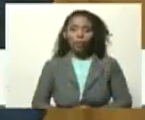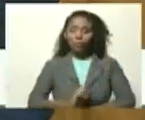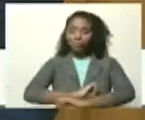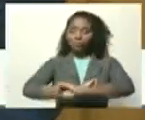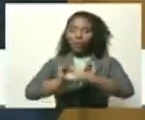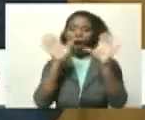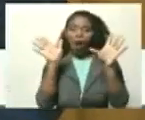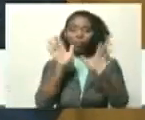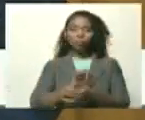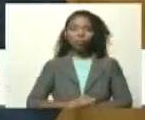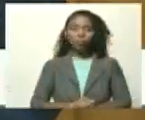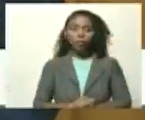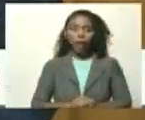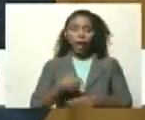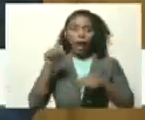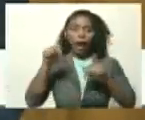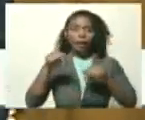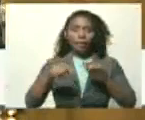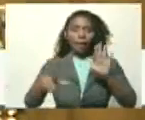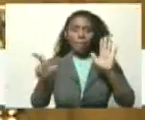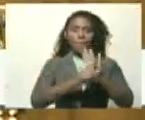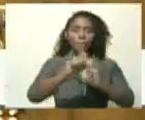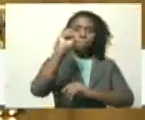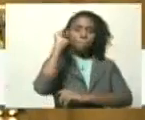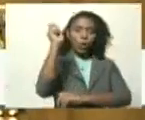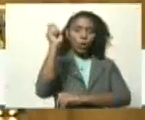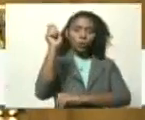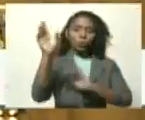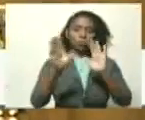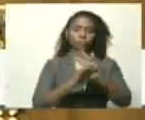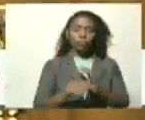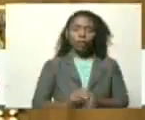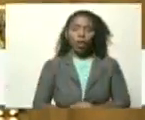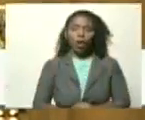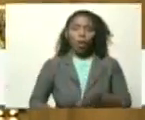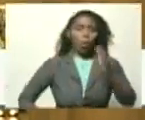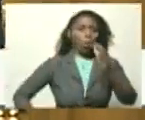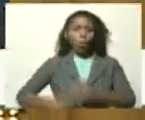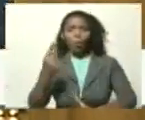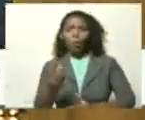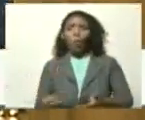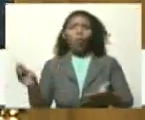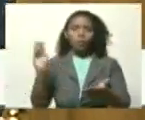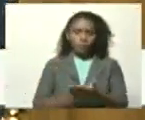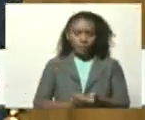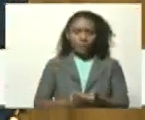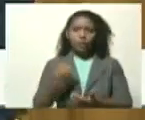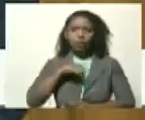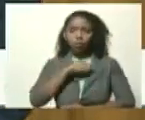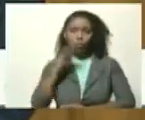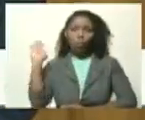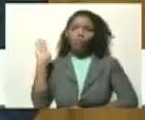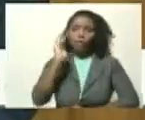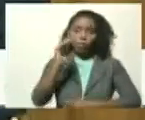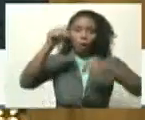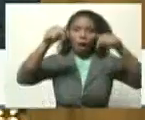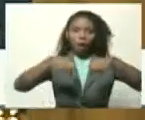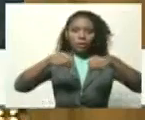claramente este mandato constitucional, una vez más hemos venido nosotros